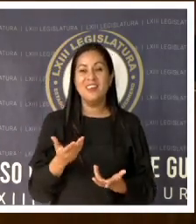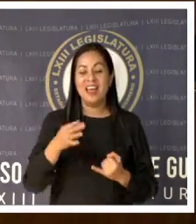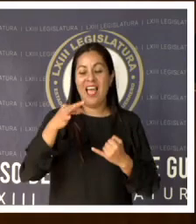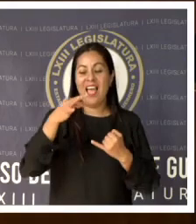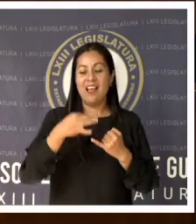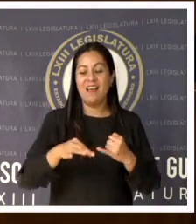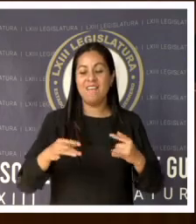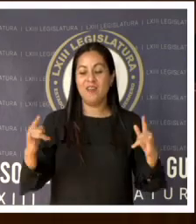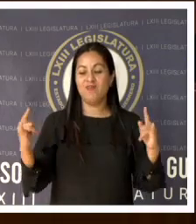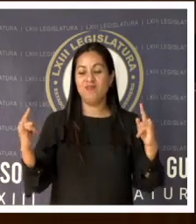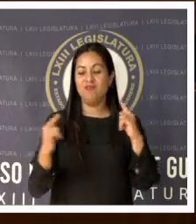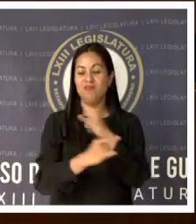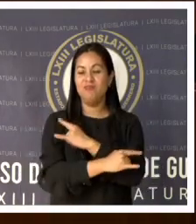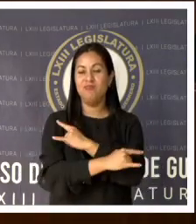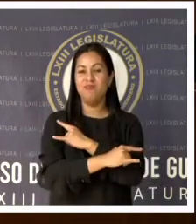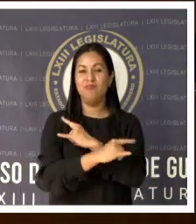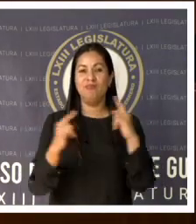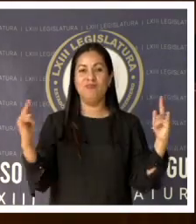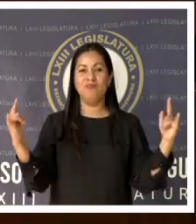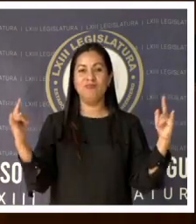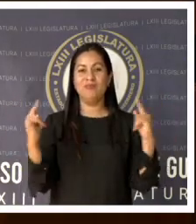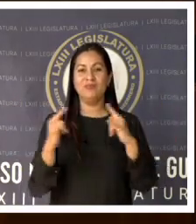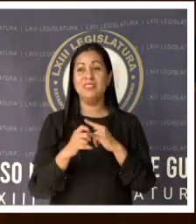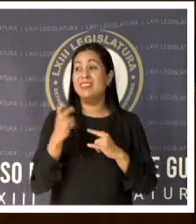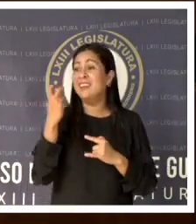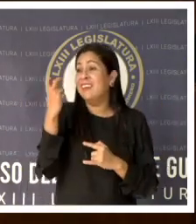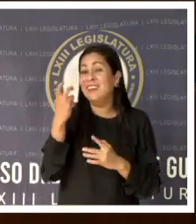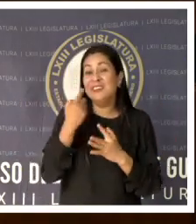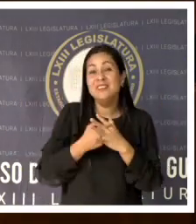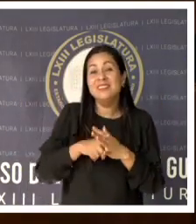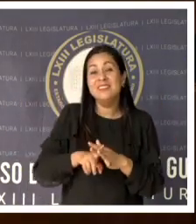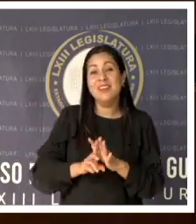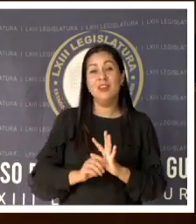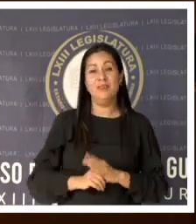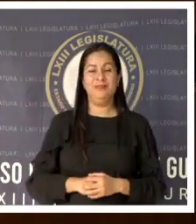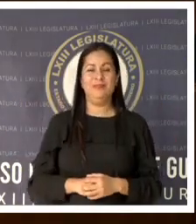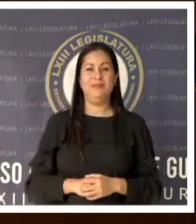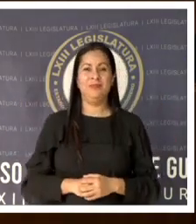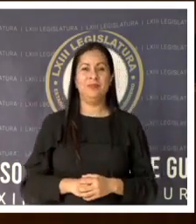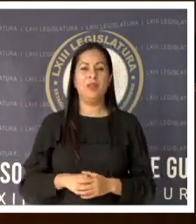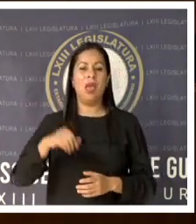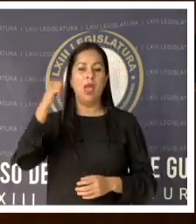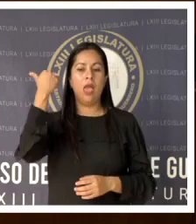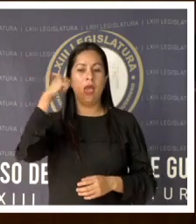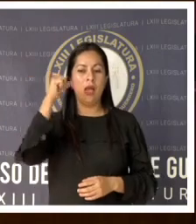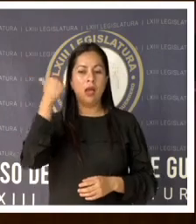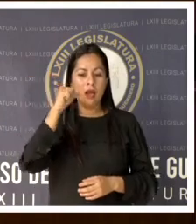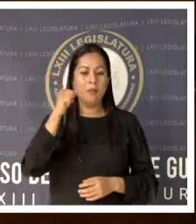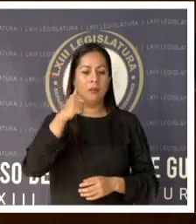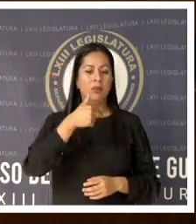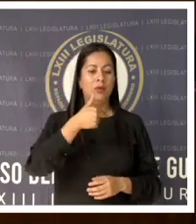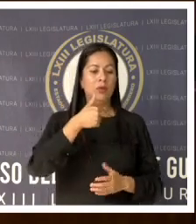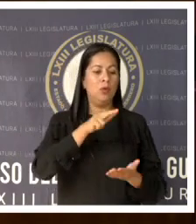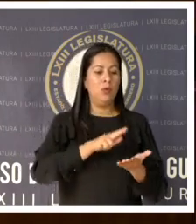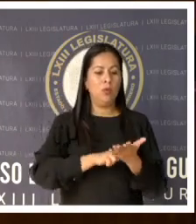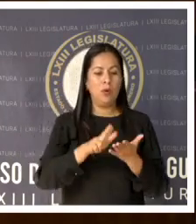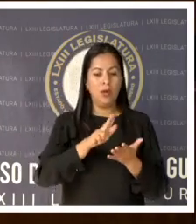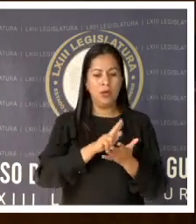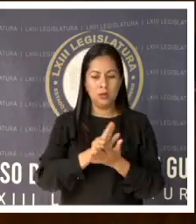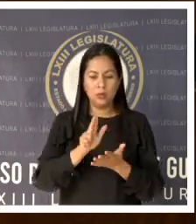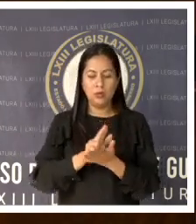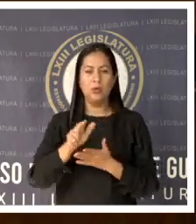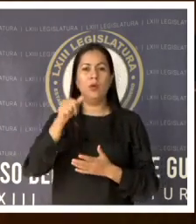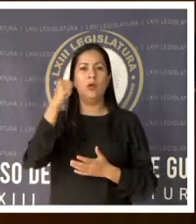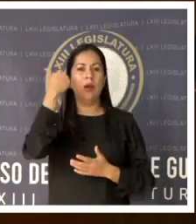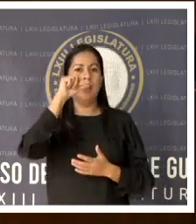carretera que ellos iniciaron Acapulco Huatulco Acapulco